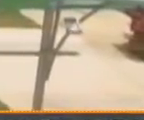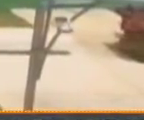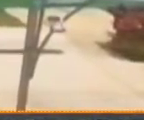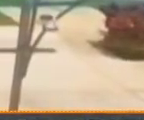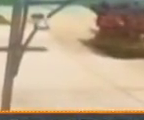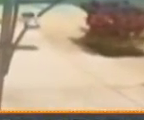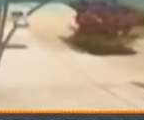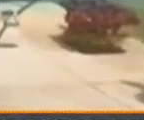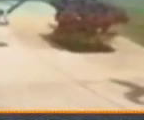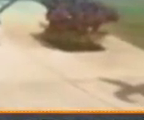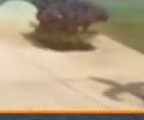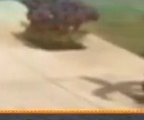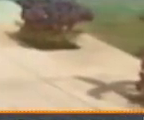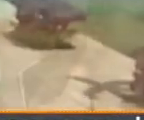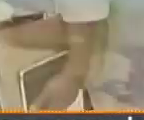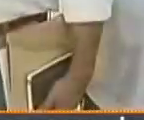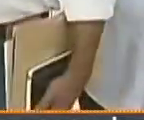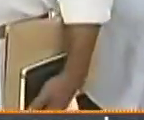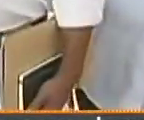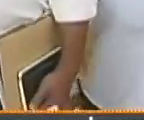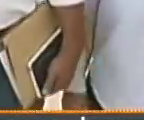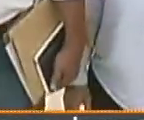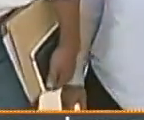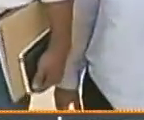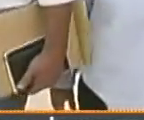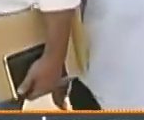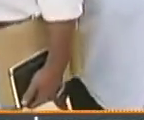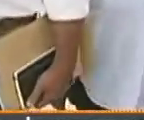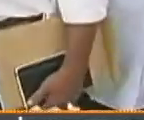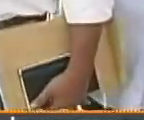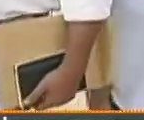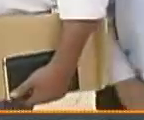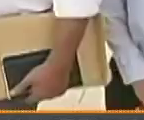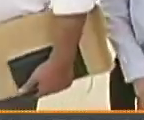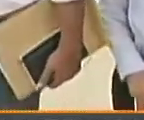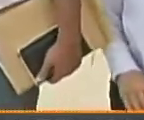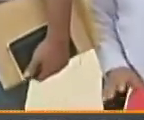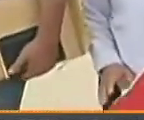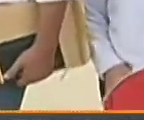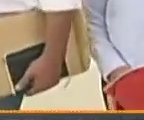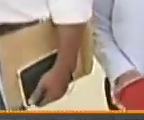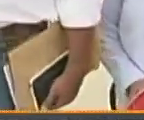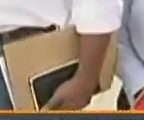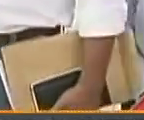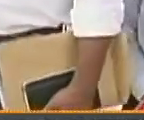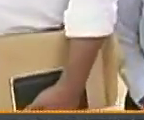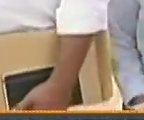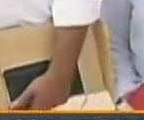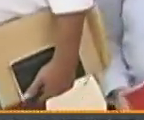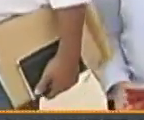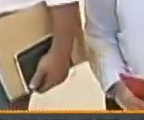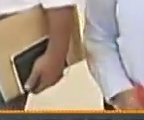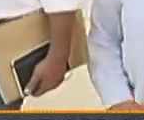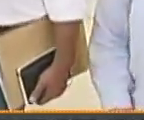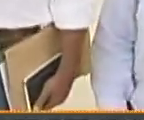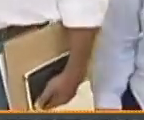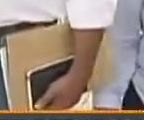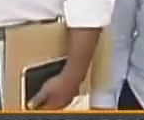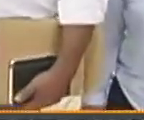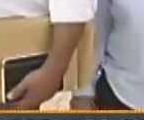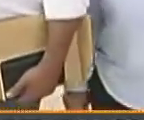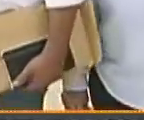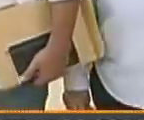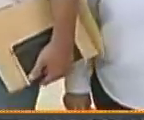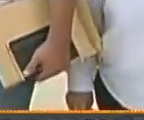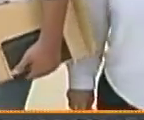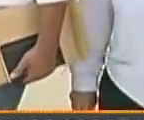gobernador, de estar activando estos espacios dentro del plan de embellecimiento y del vivir viviendo para